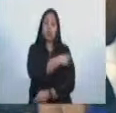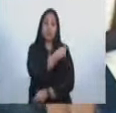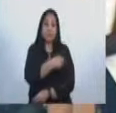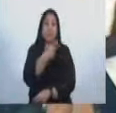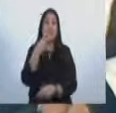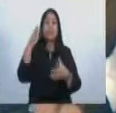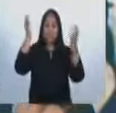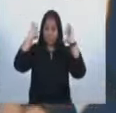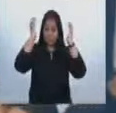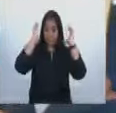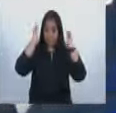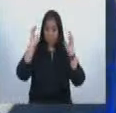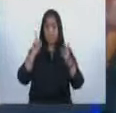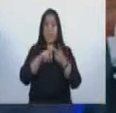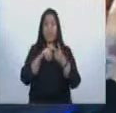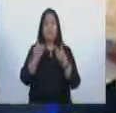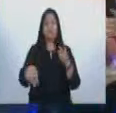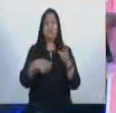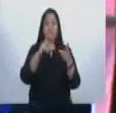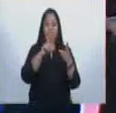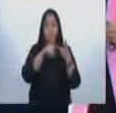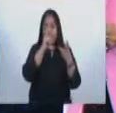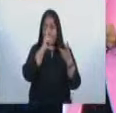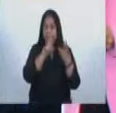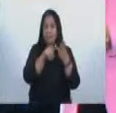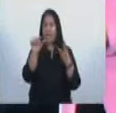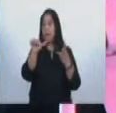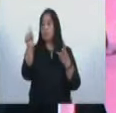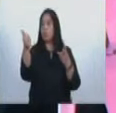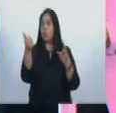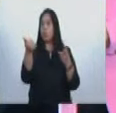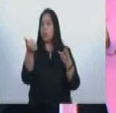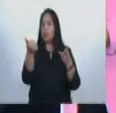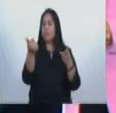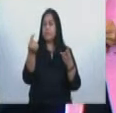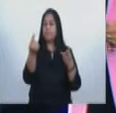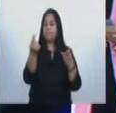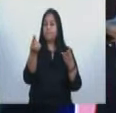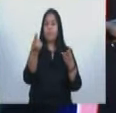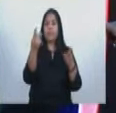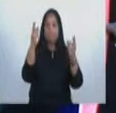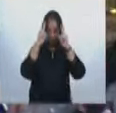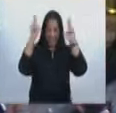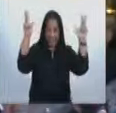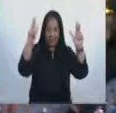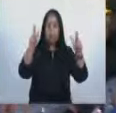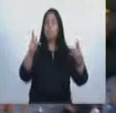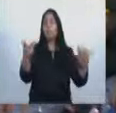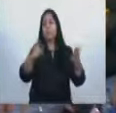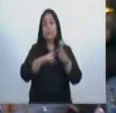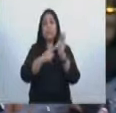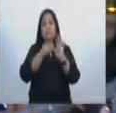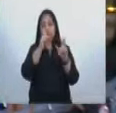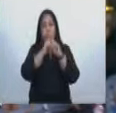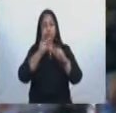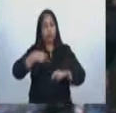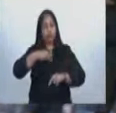en Chiquimula creo que el otro es el de Mazatenango es decir estamos